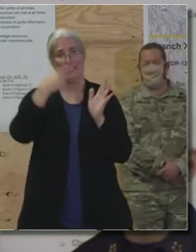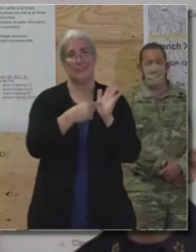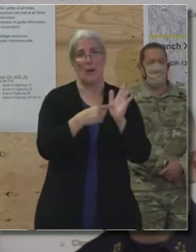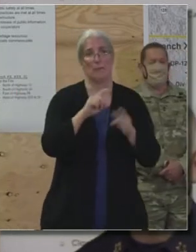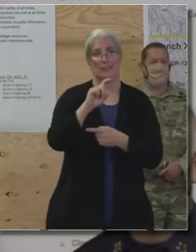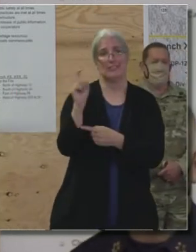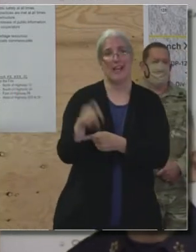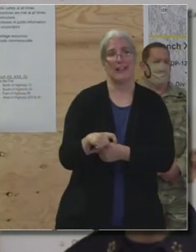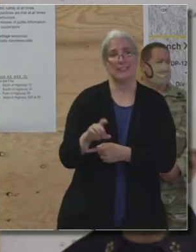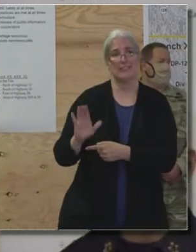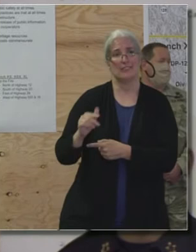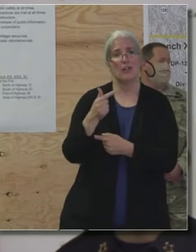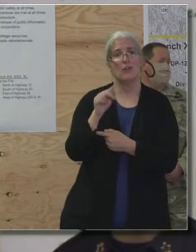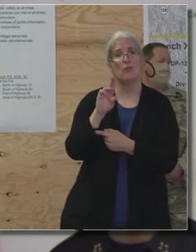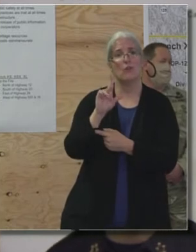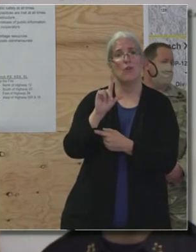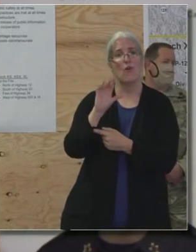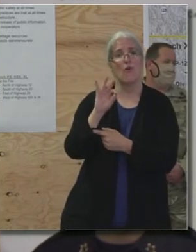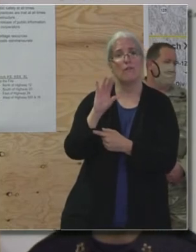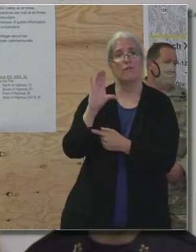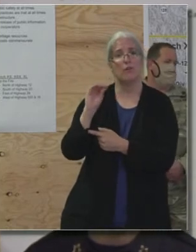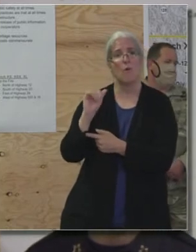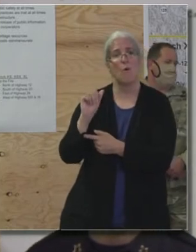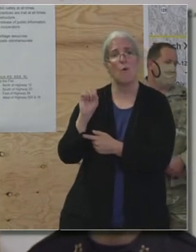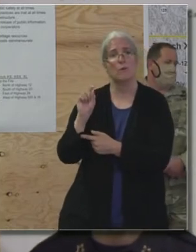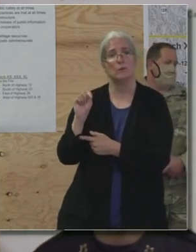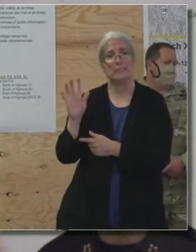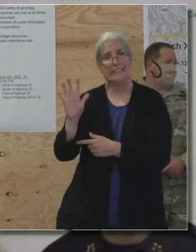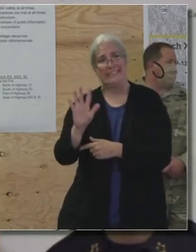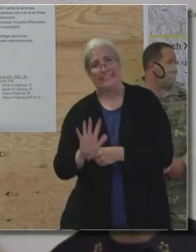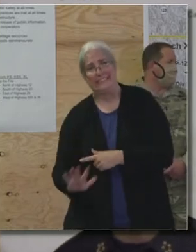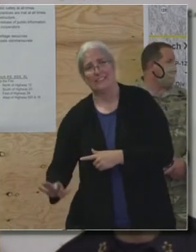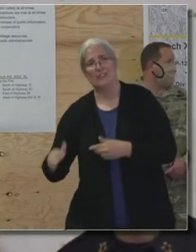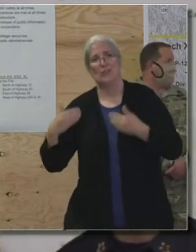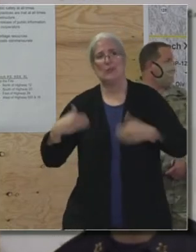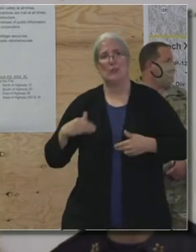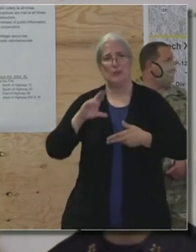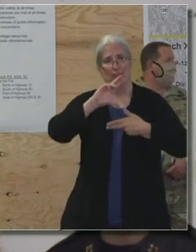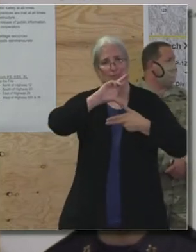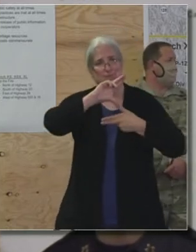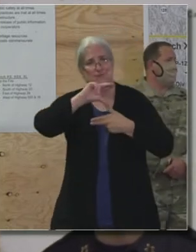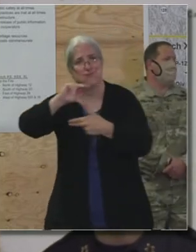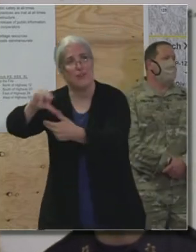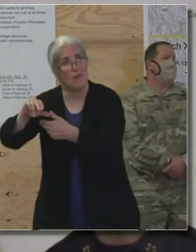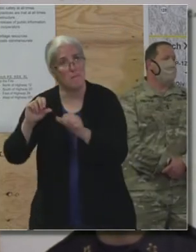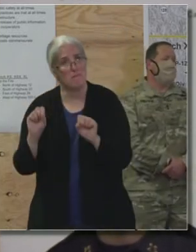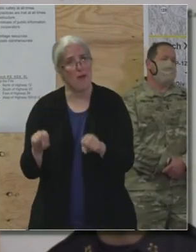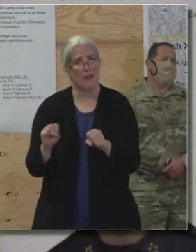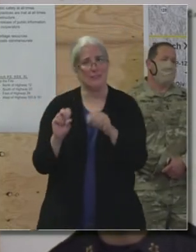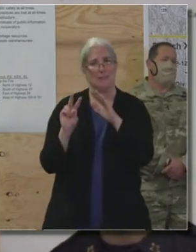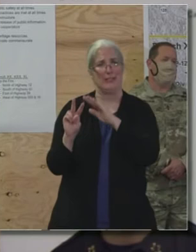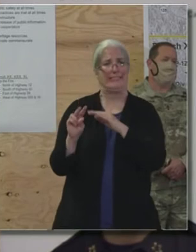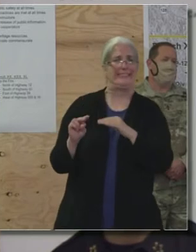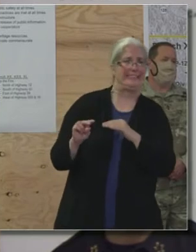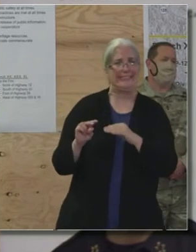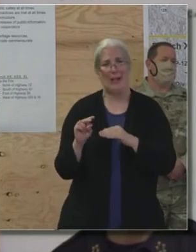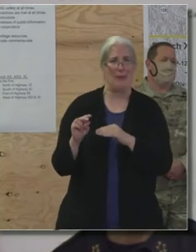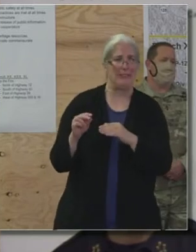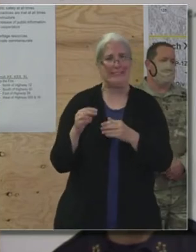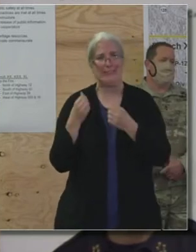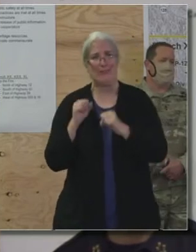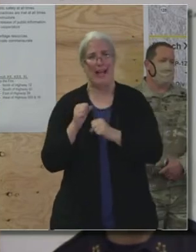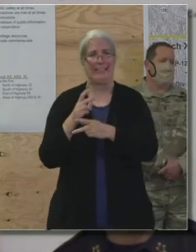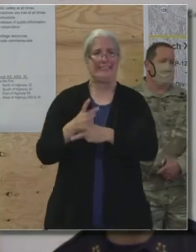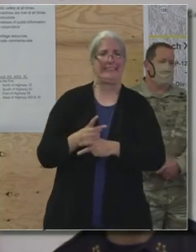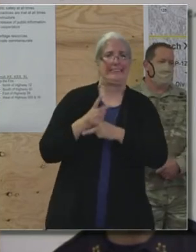donde han tenido que dar tiempo inclemente condiciones de huracanes y ellos tienen que tener cuidado